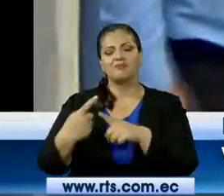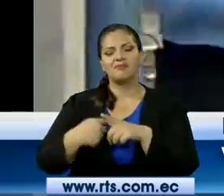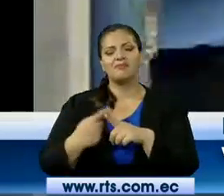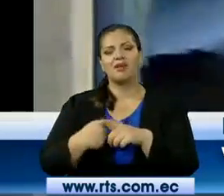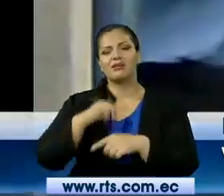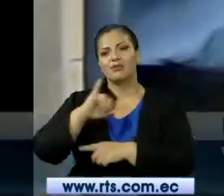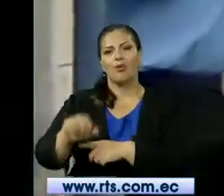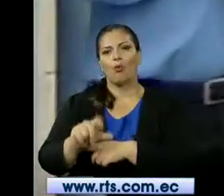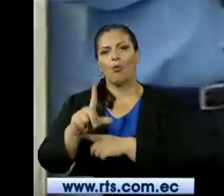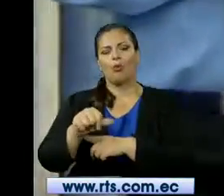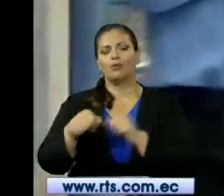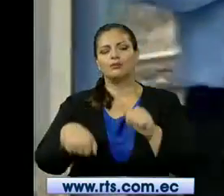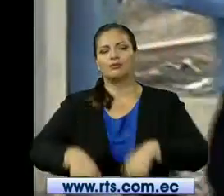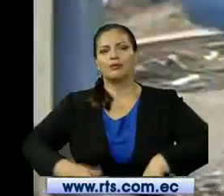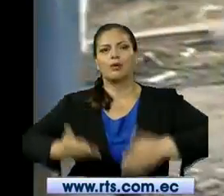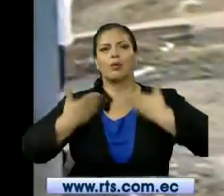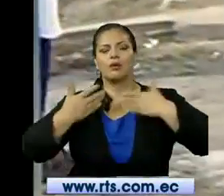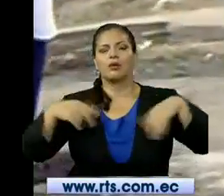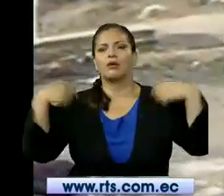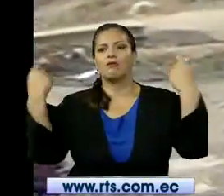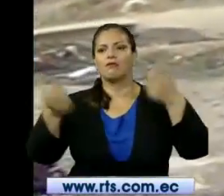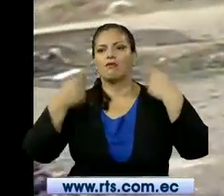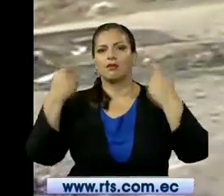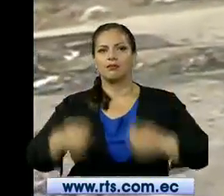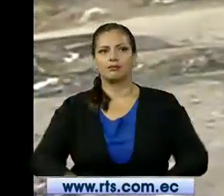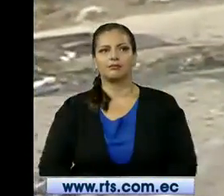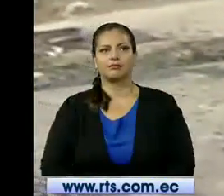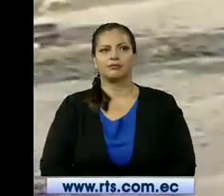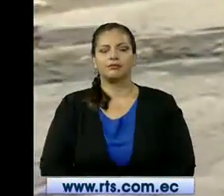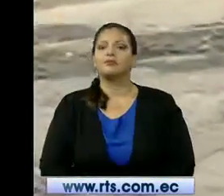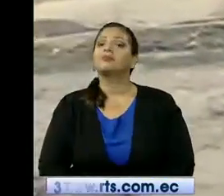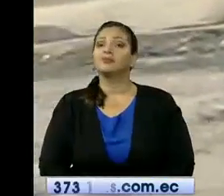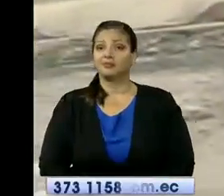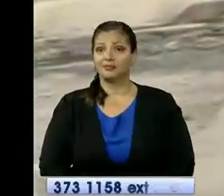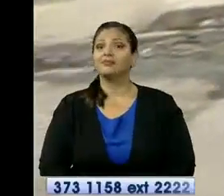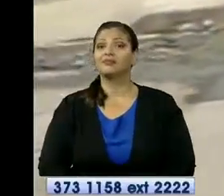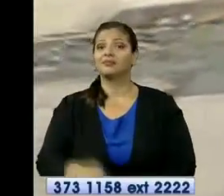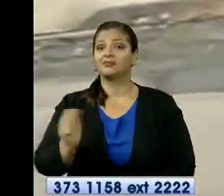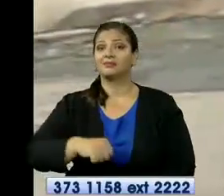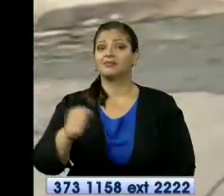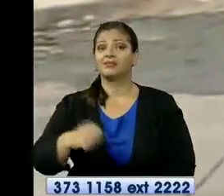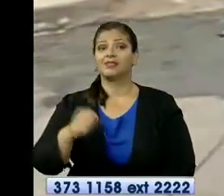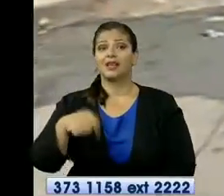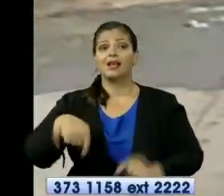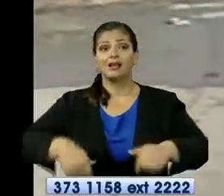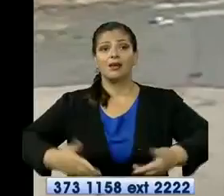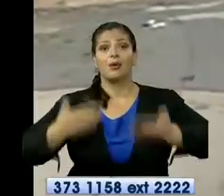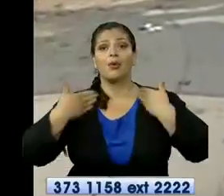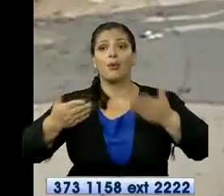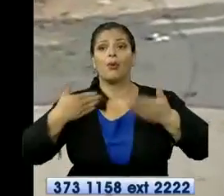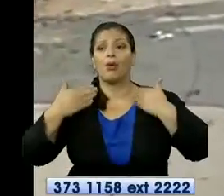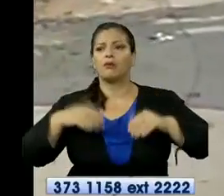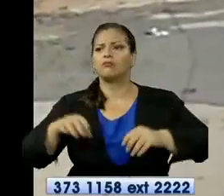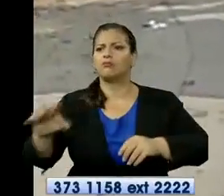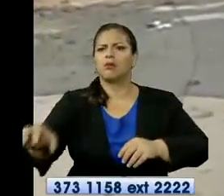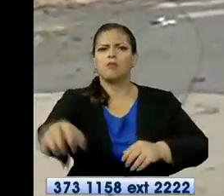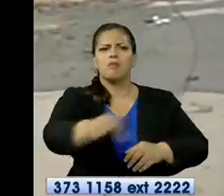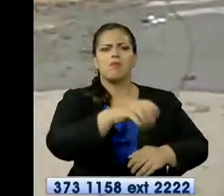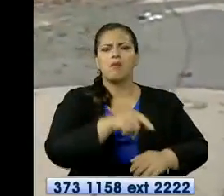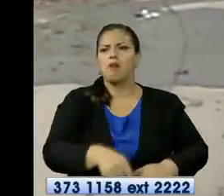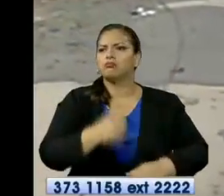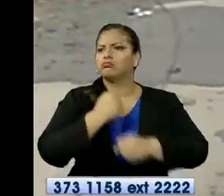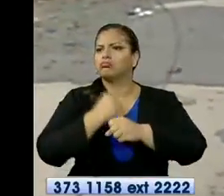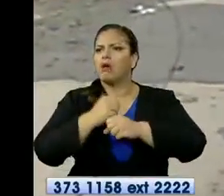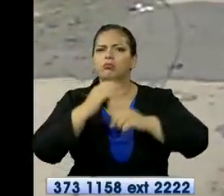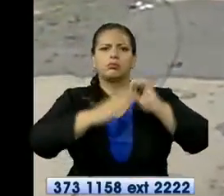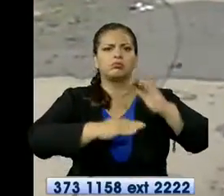abogada. 352 obras el municipio de Guayaquil está inaugurando este mes también y presentando, haciendo recorridos de obras. Qué bueno,